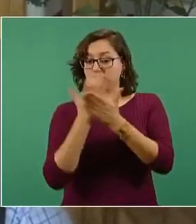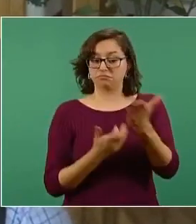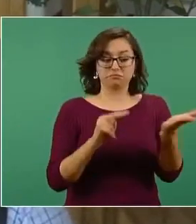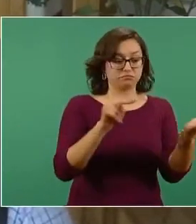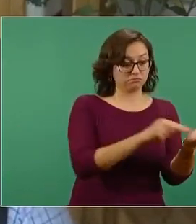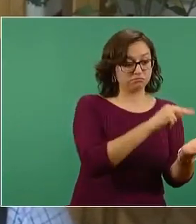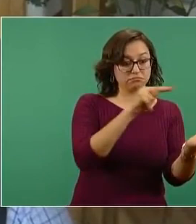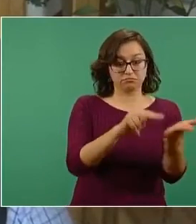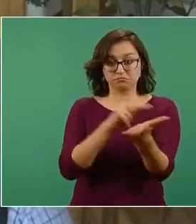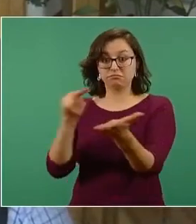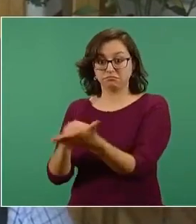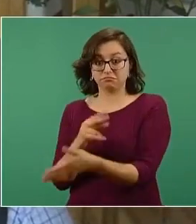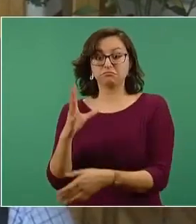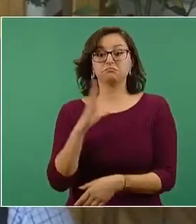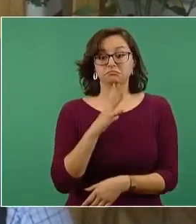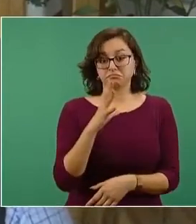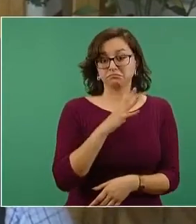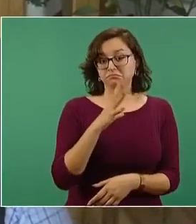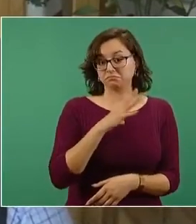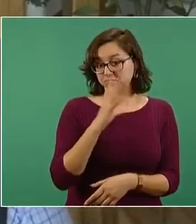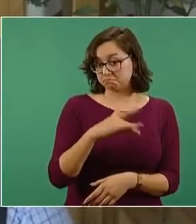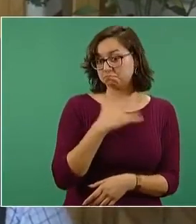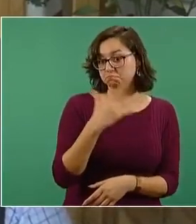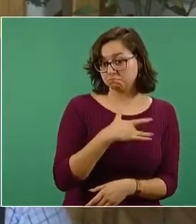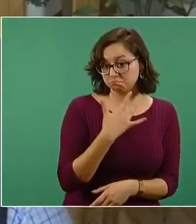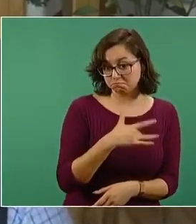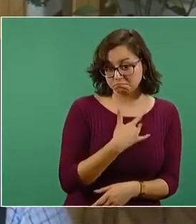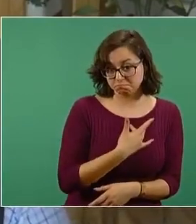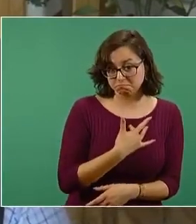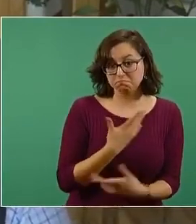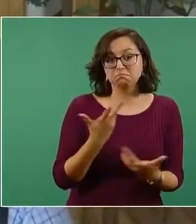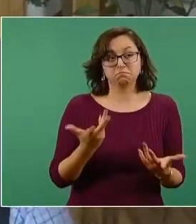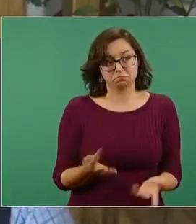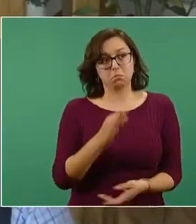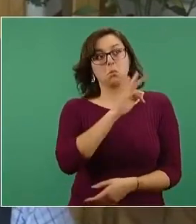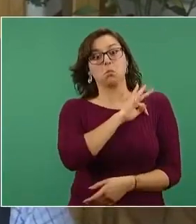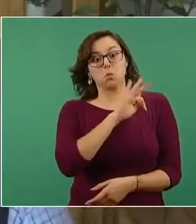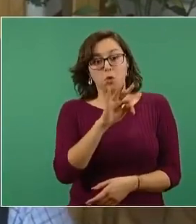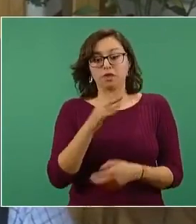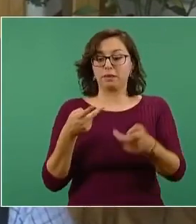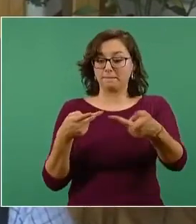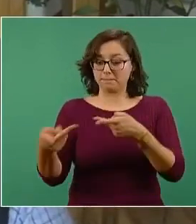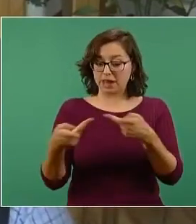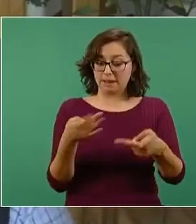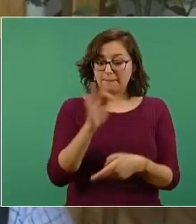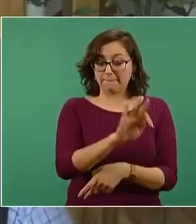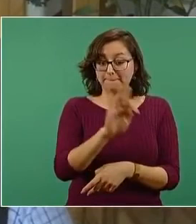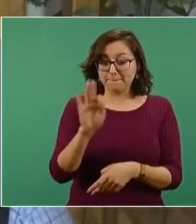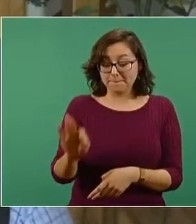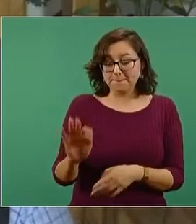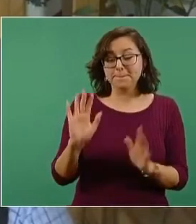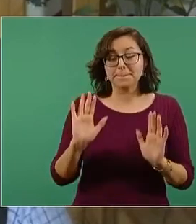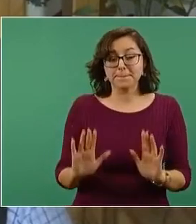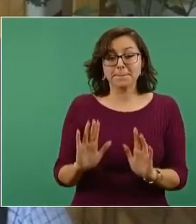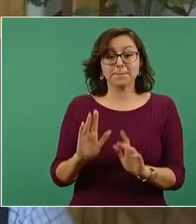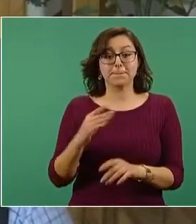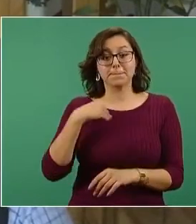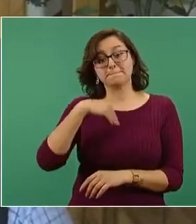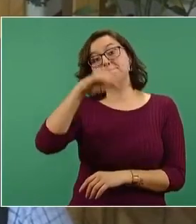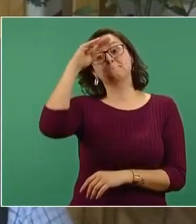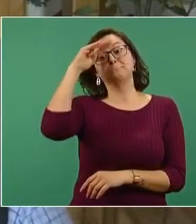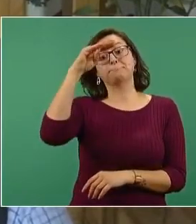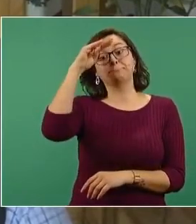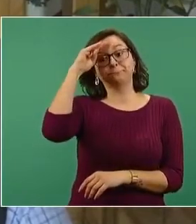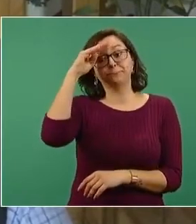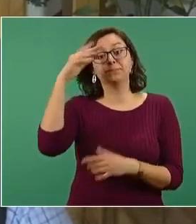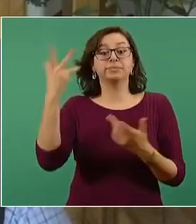tienen para cada una de ellas, es que se realiza la planeación. Hasta el momento, consideramos que esto que se ha comentado de